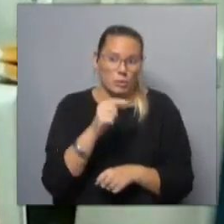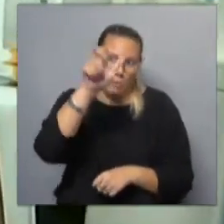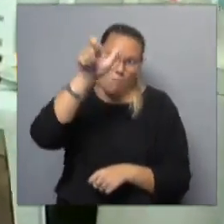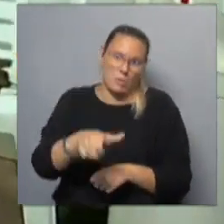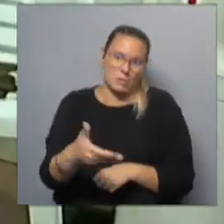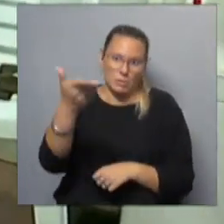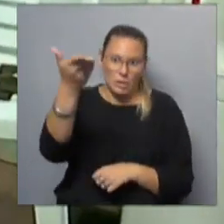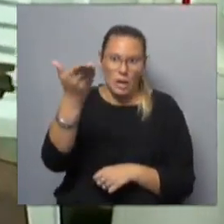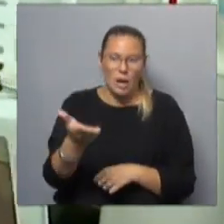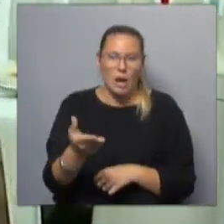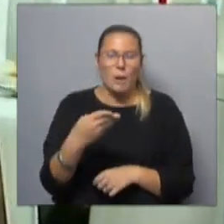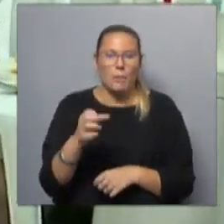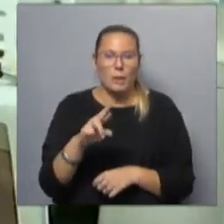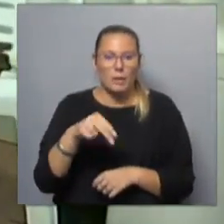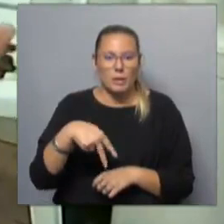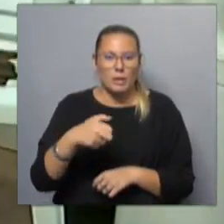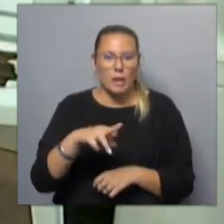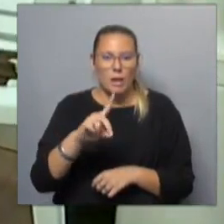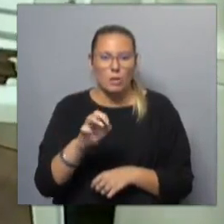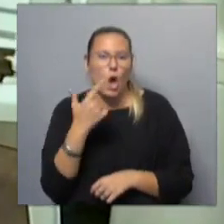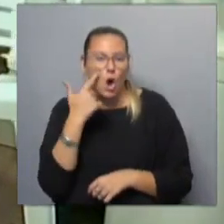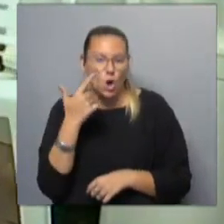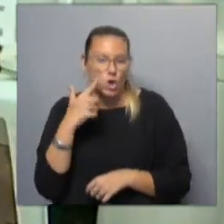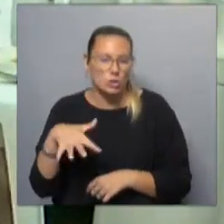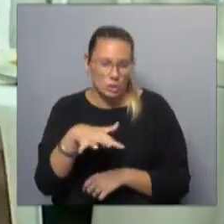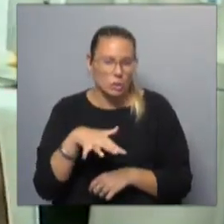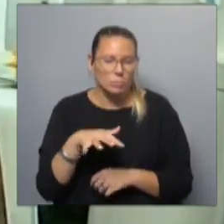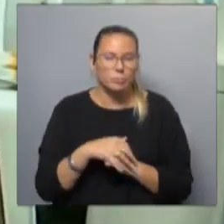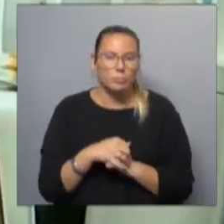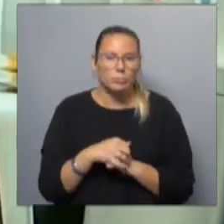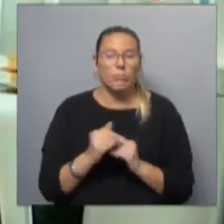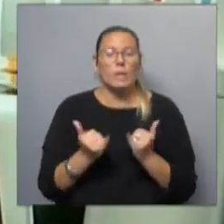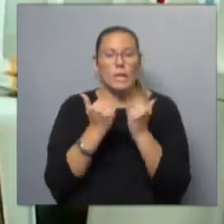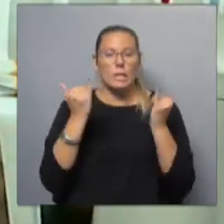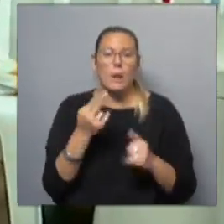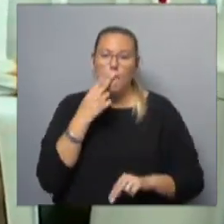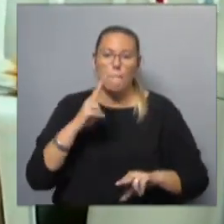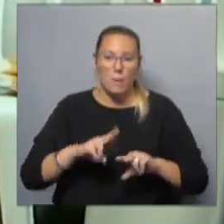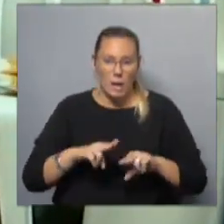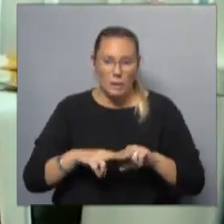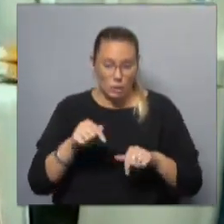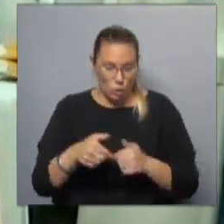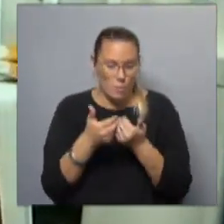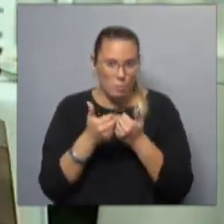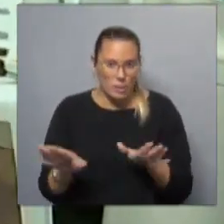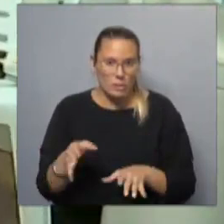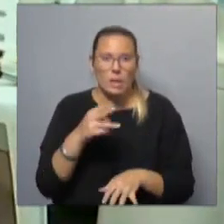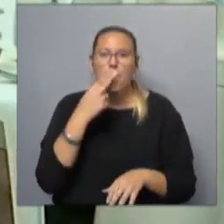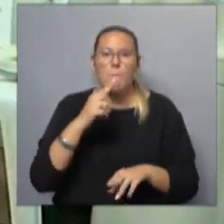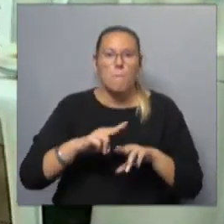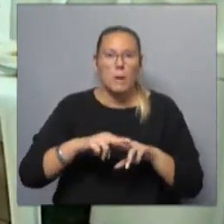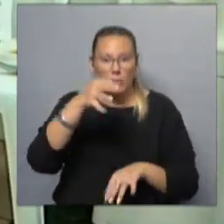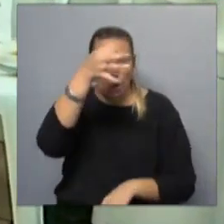persona como Bernardo, ¿no? que es muy conocido en el ambiente. Los días martes, a partir de hoy, todos los